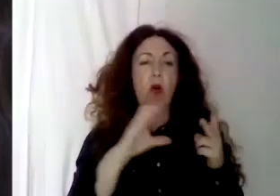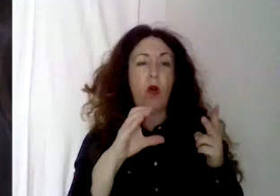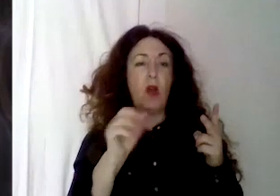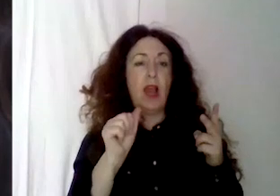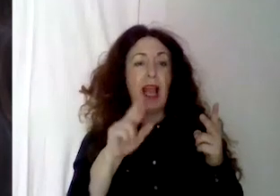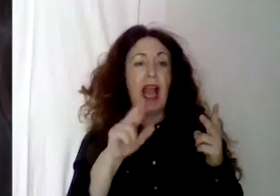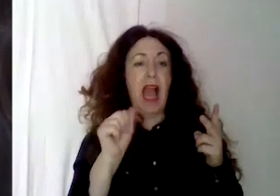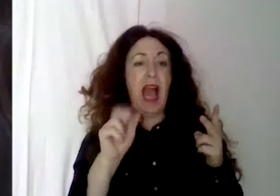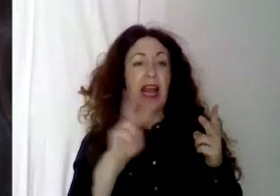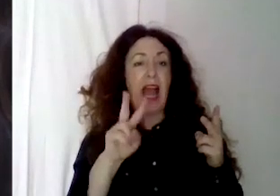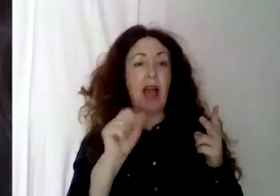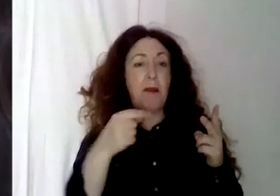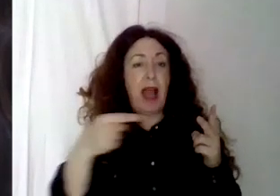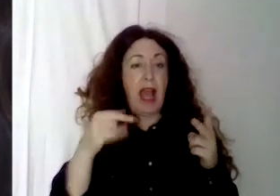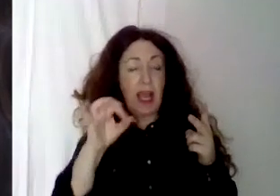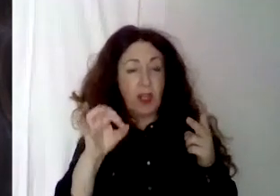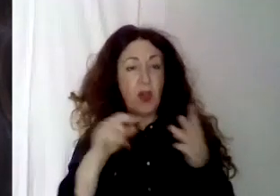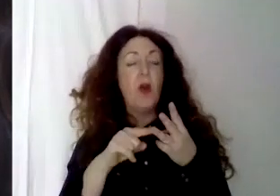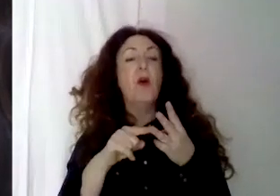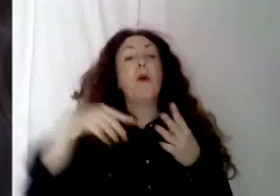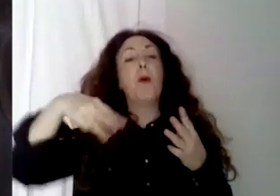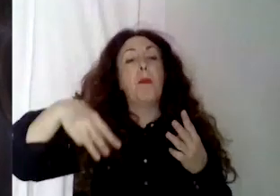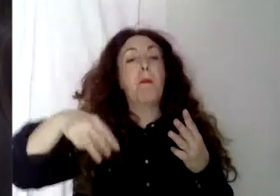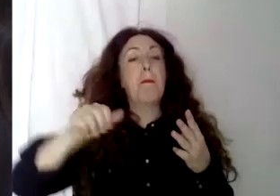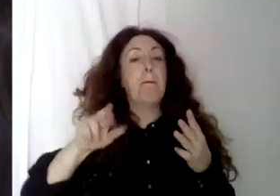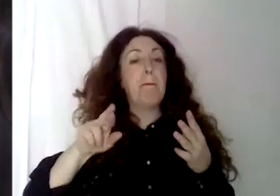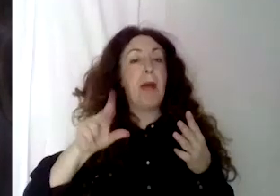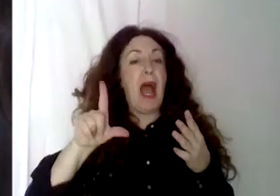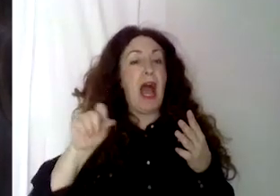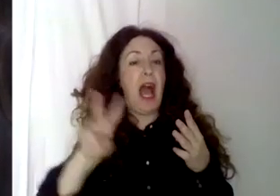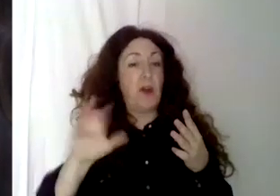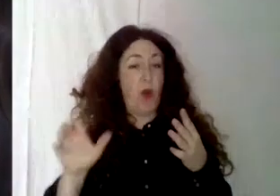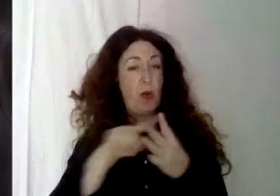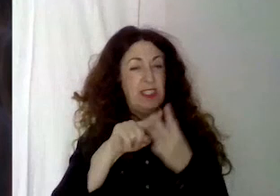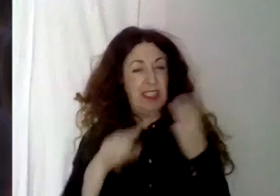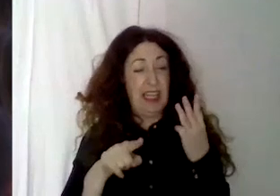Marlowe? Hablo de Beethoven porque me plantea la cuestión